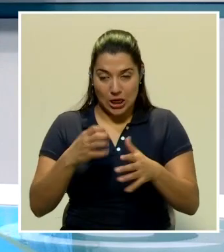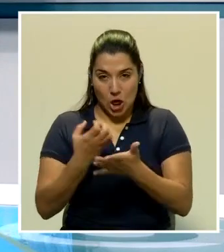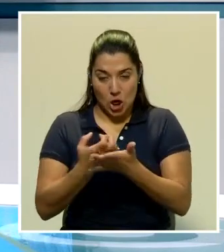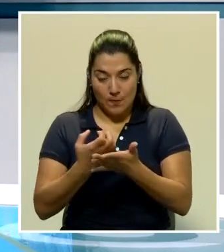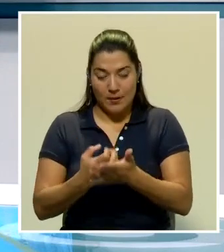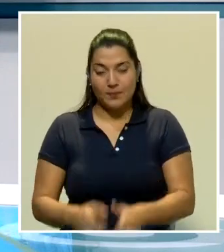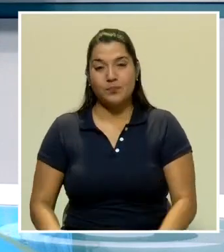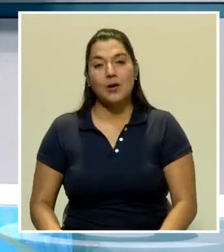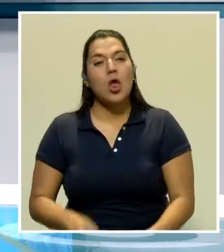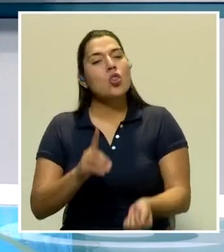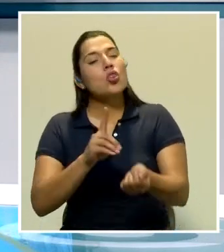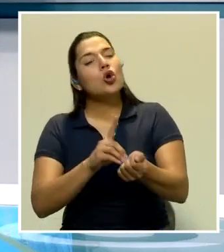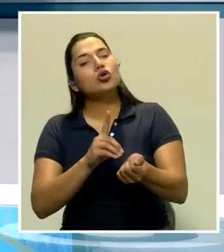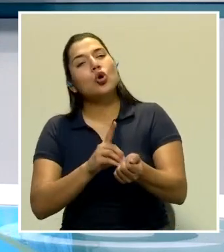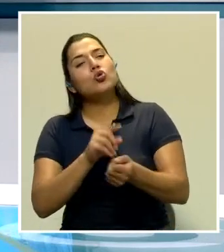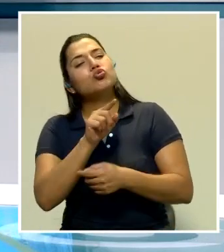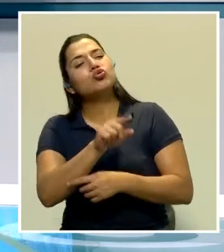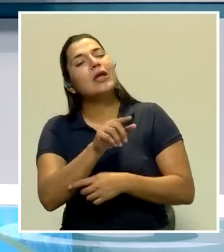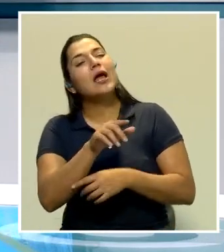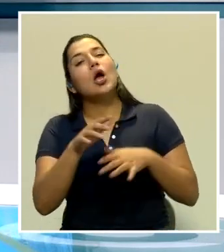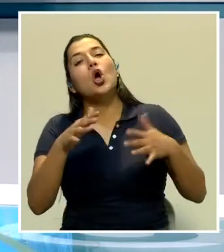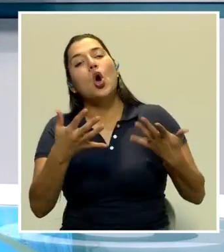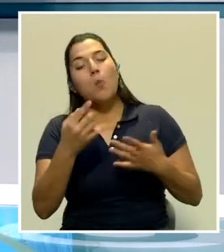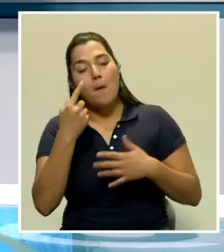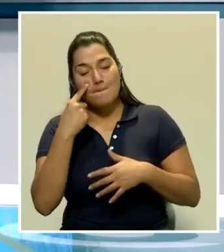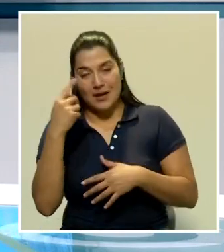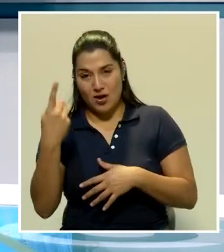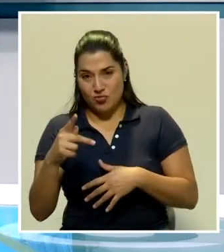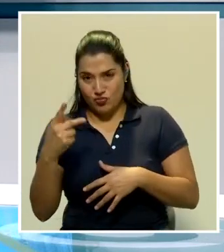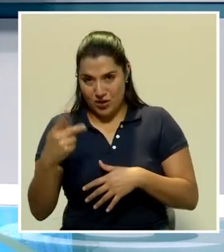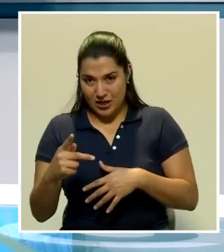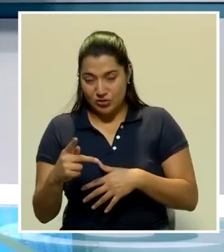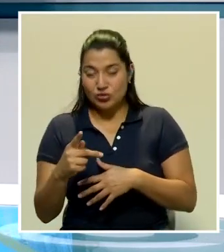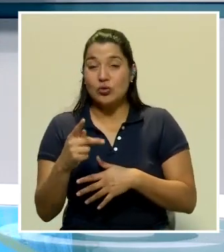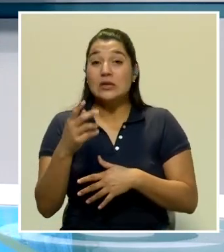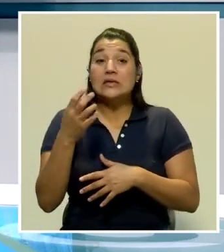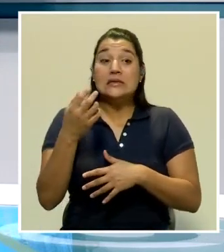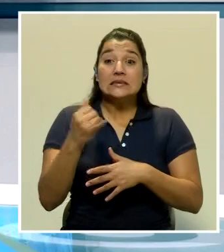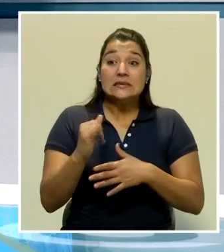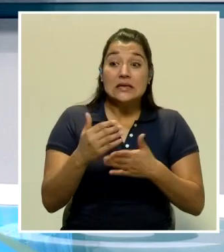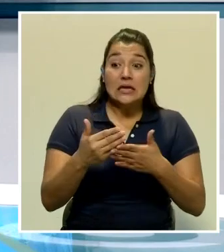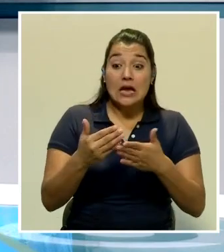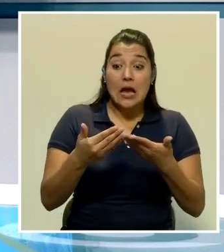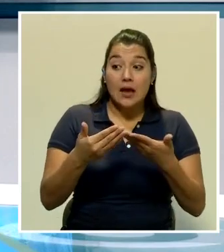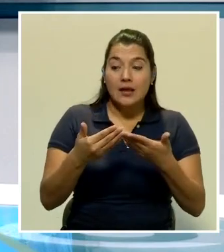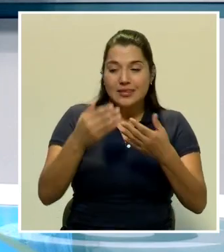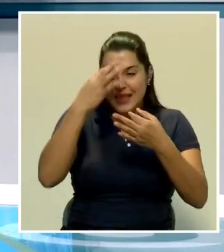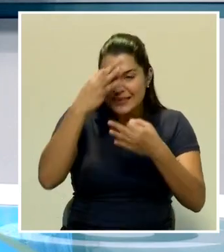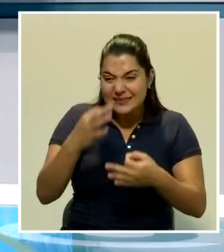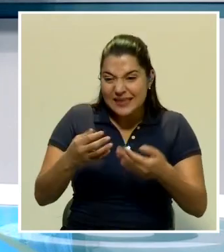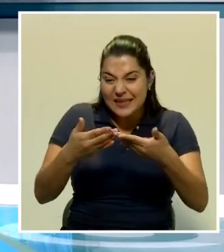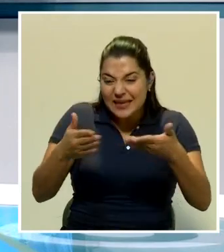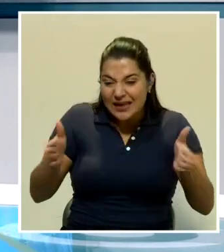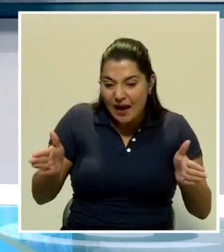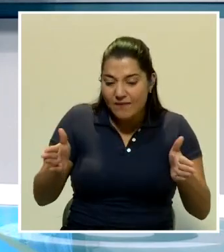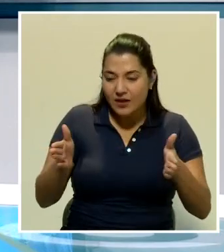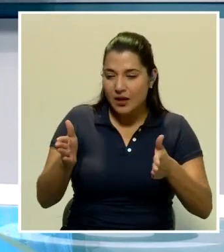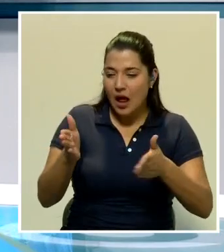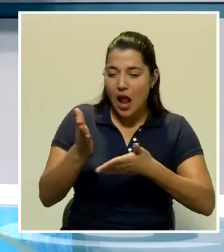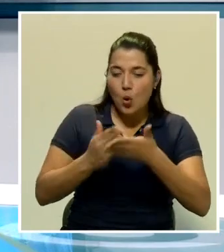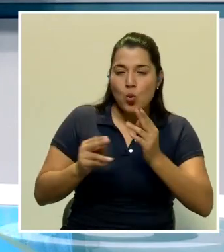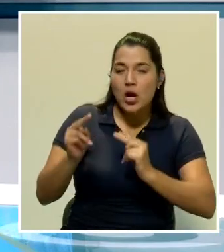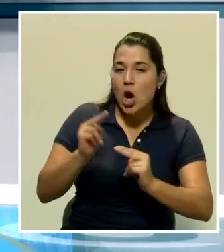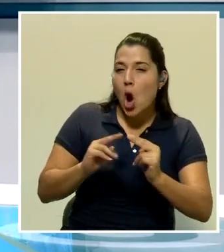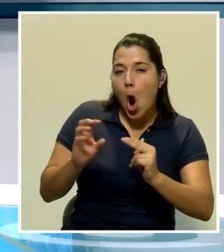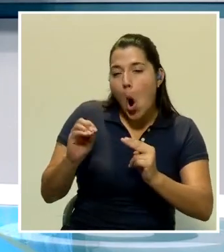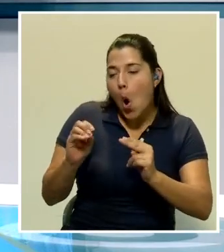Doctor, ¿cómo evalúa usted el riesgo de que una apertura apresurada o prematura genere un disparo en los contagios